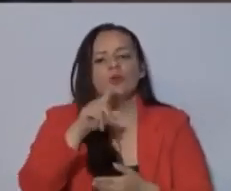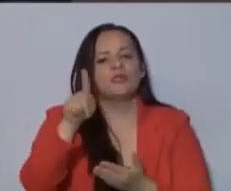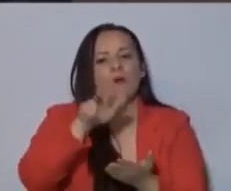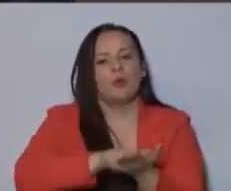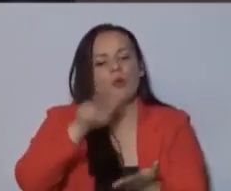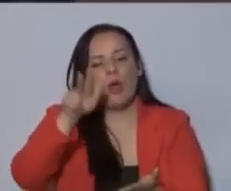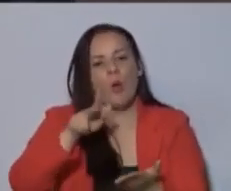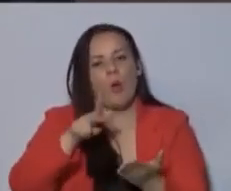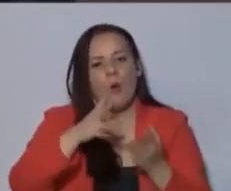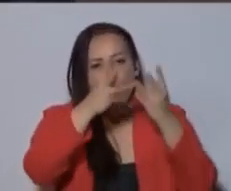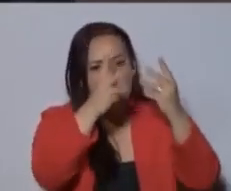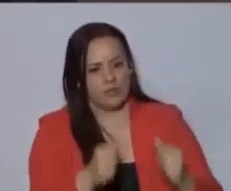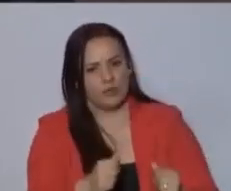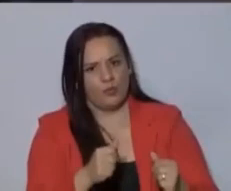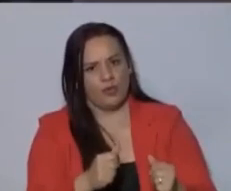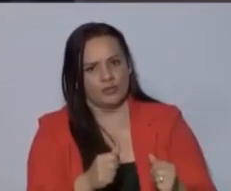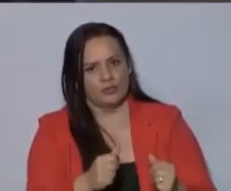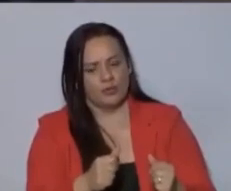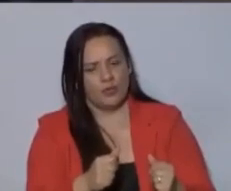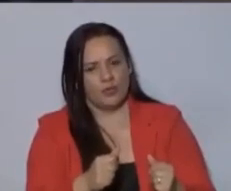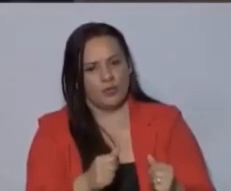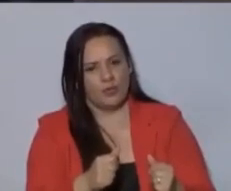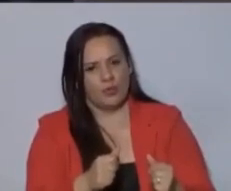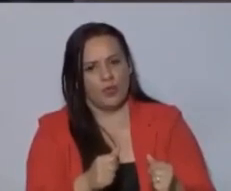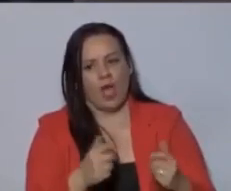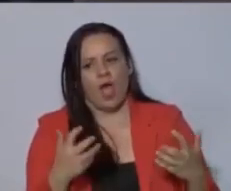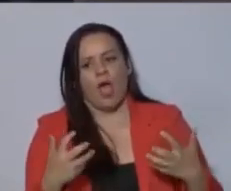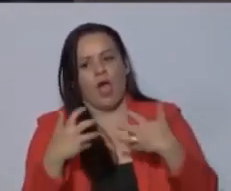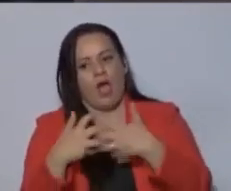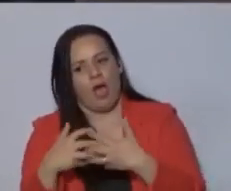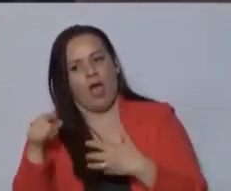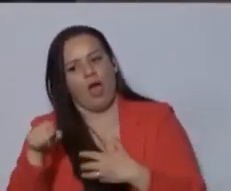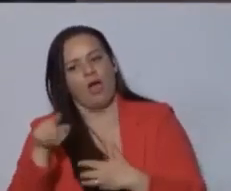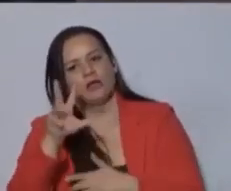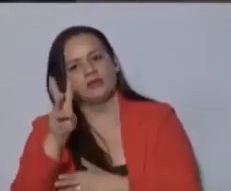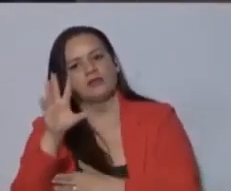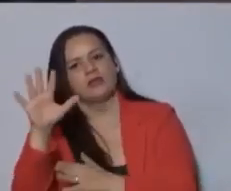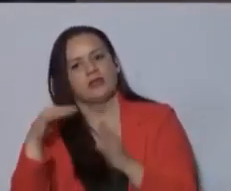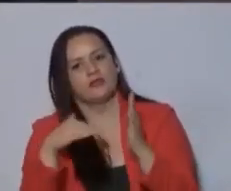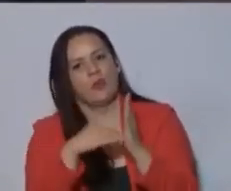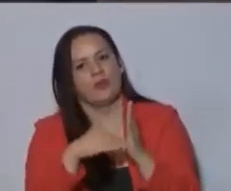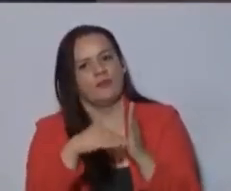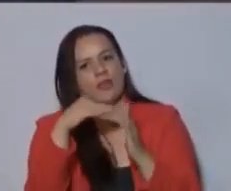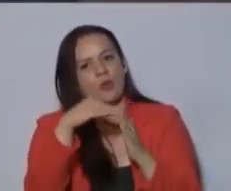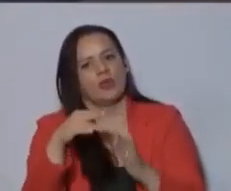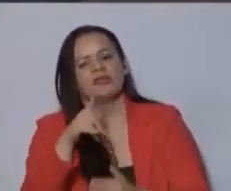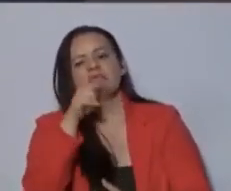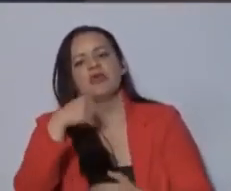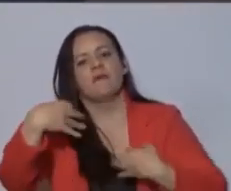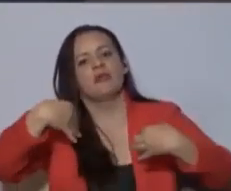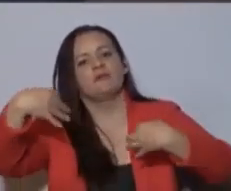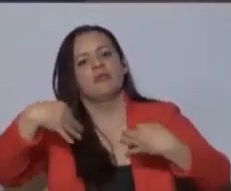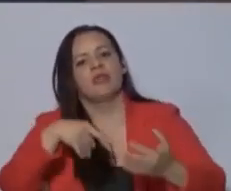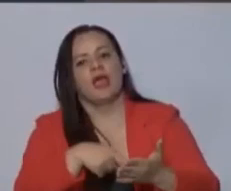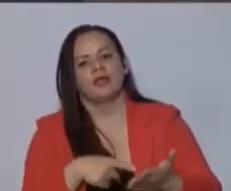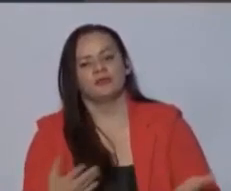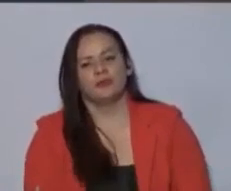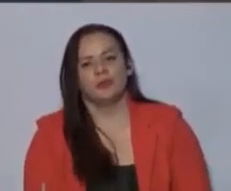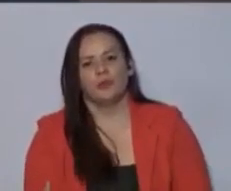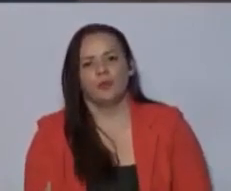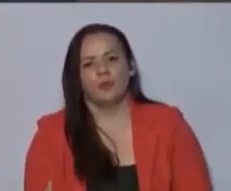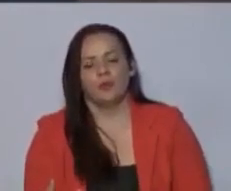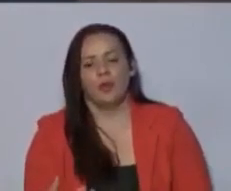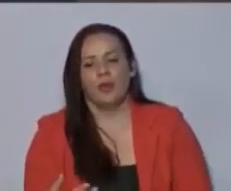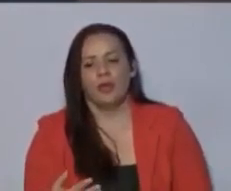presupuesto extraordinario acotado a esos 65,000 millones? ¿Quién me puede explicar eso? A la